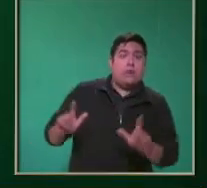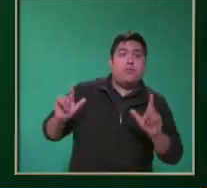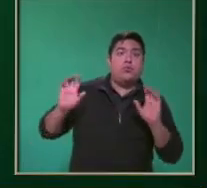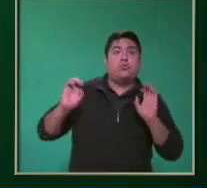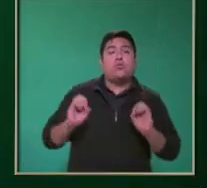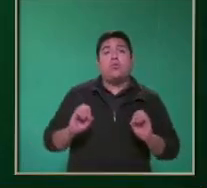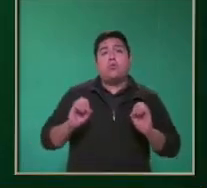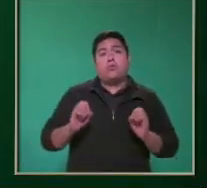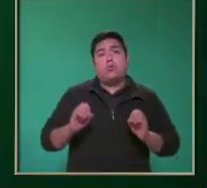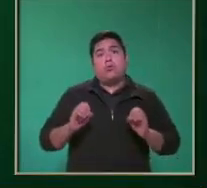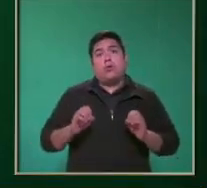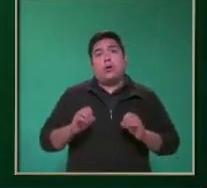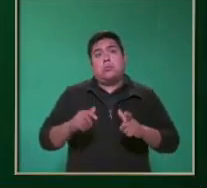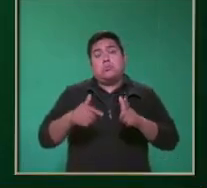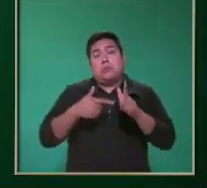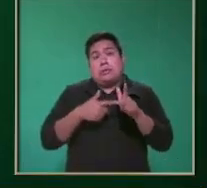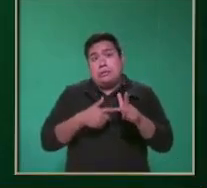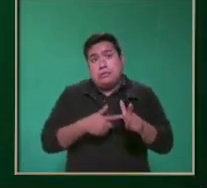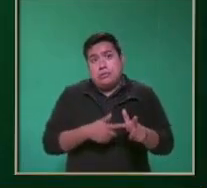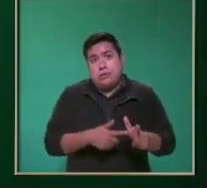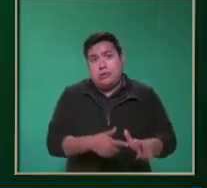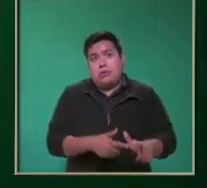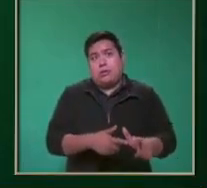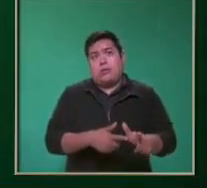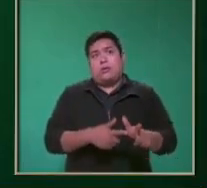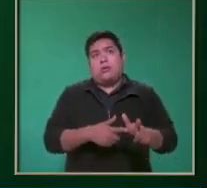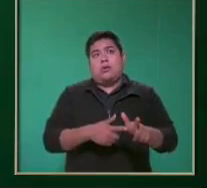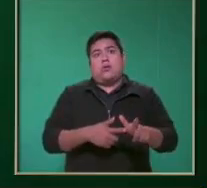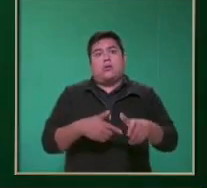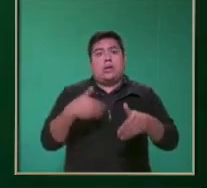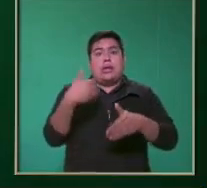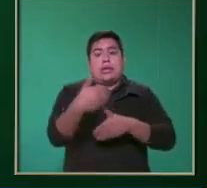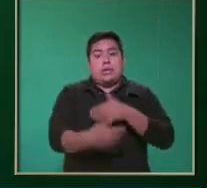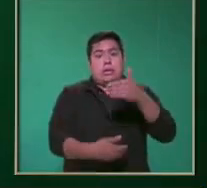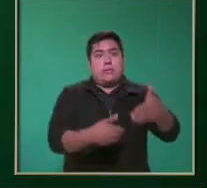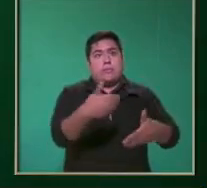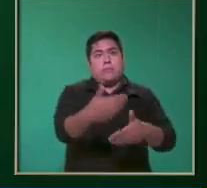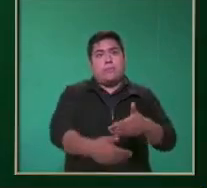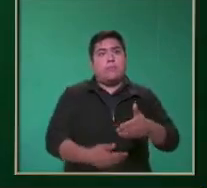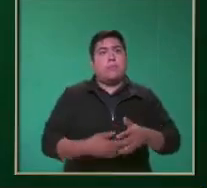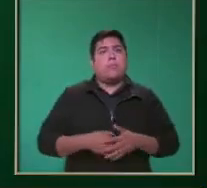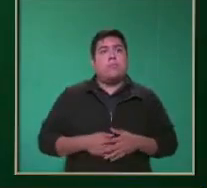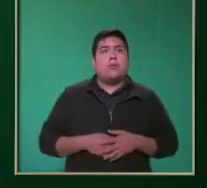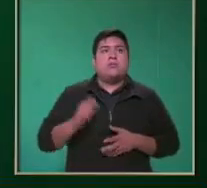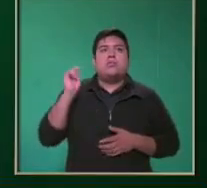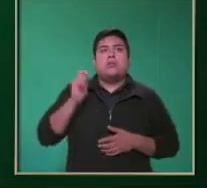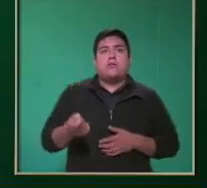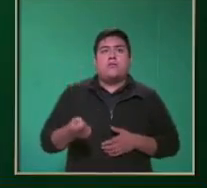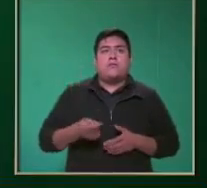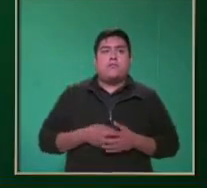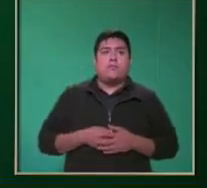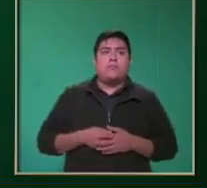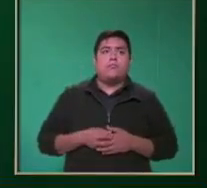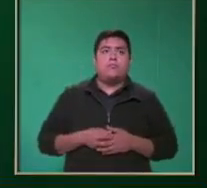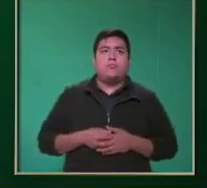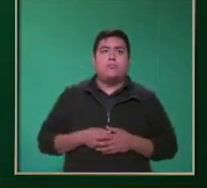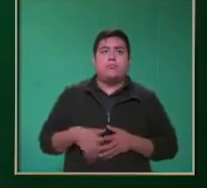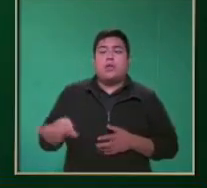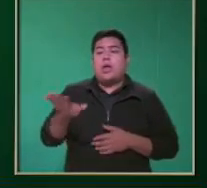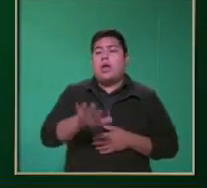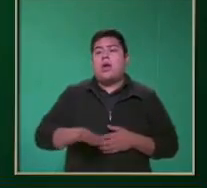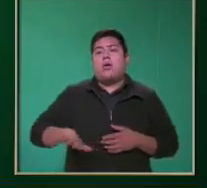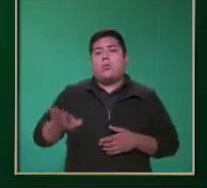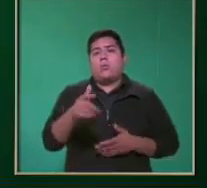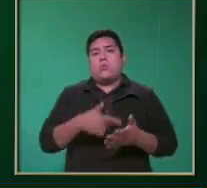casos que se mantengan con actividades sustentables. Vamos a pasar a la definición. ¿Qué es un